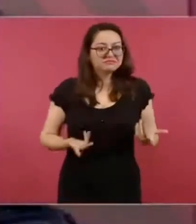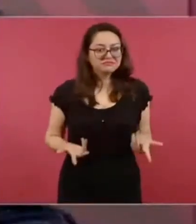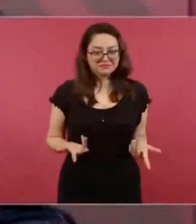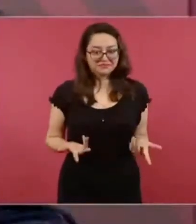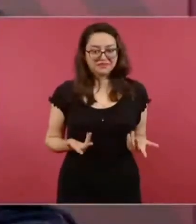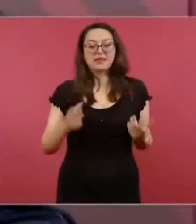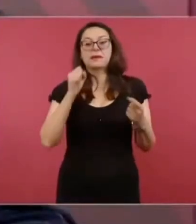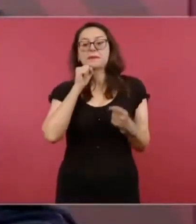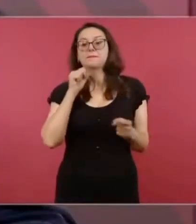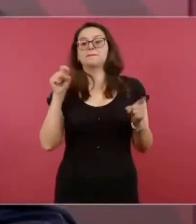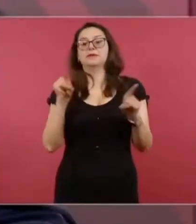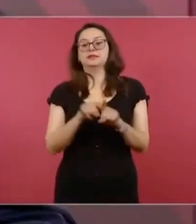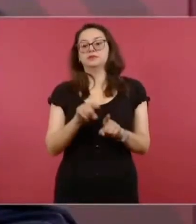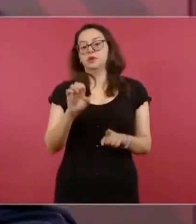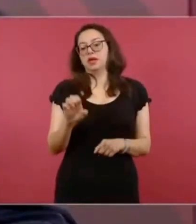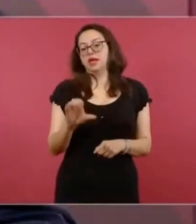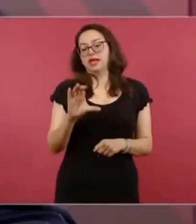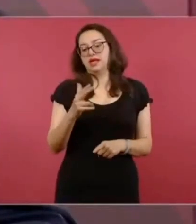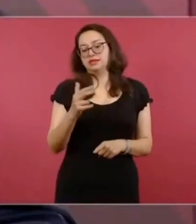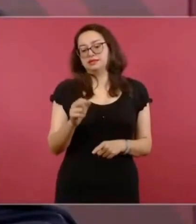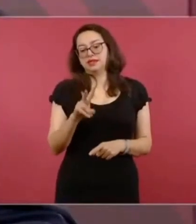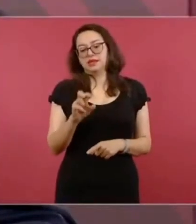antes.